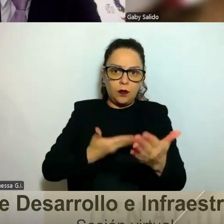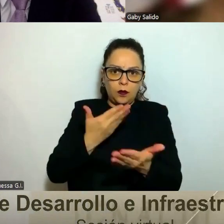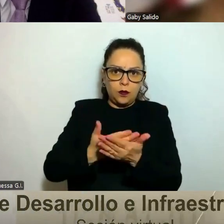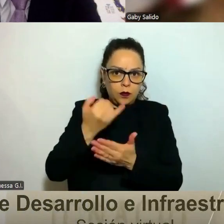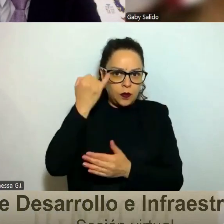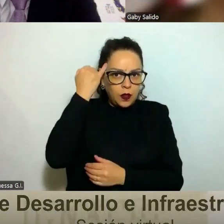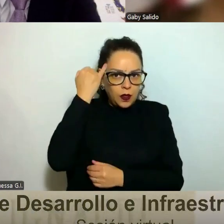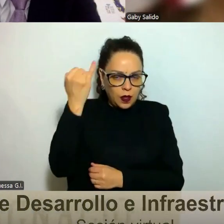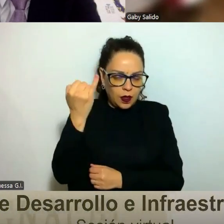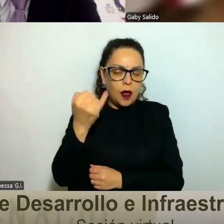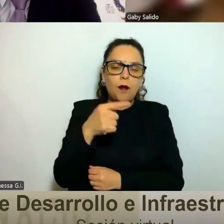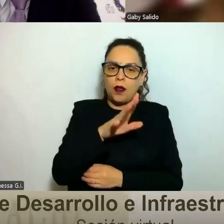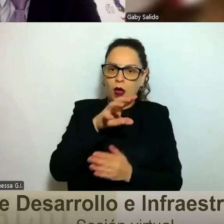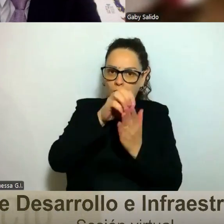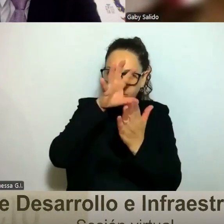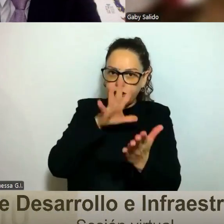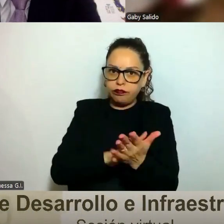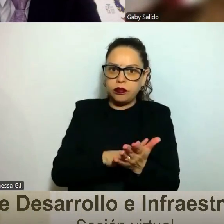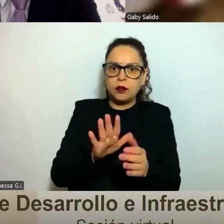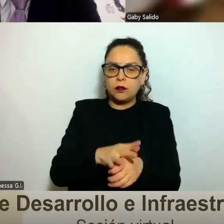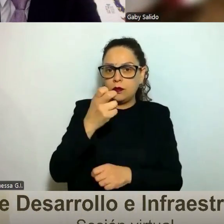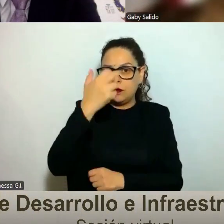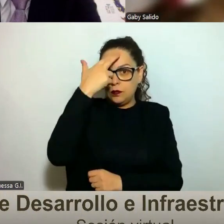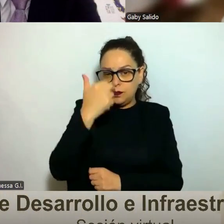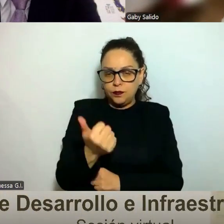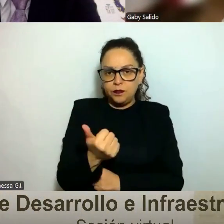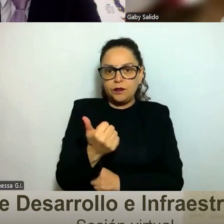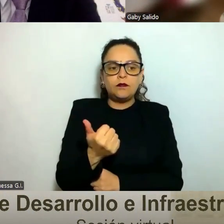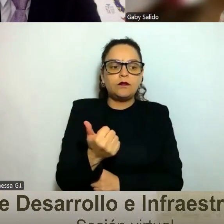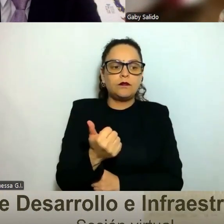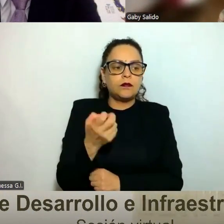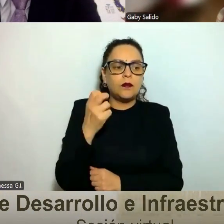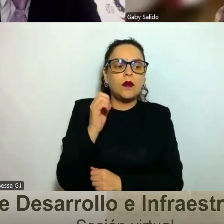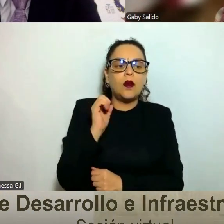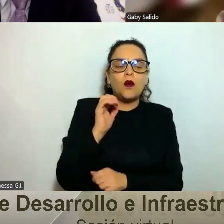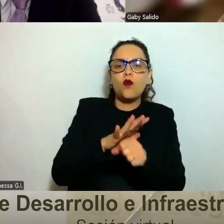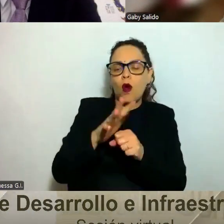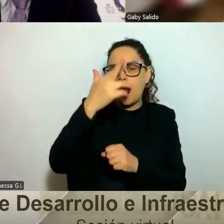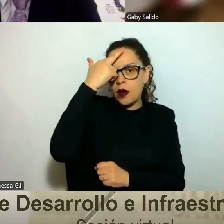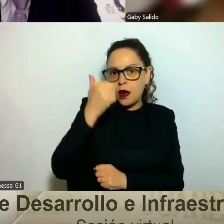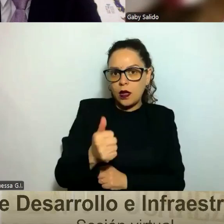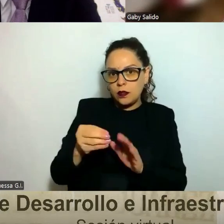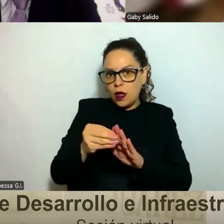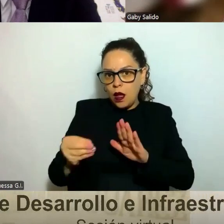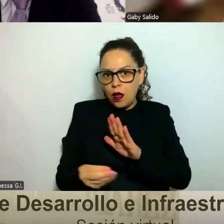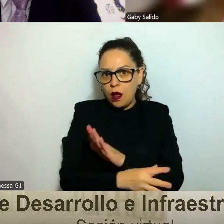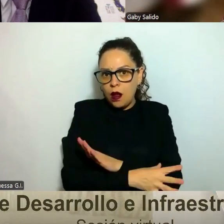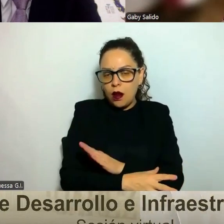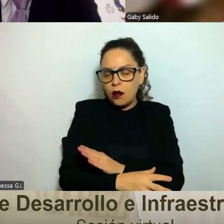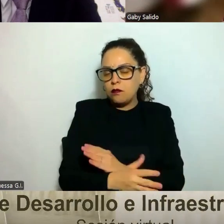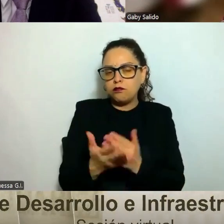consideración, motivo por el cual no se consideró la actualización de alguna de las causales de desechamiento